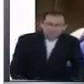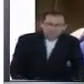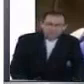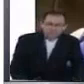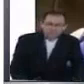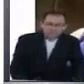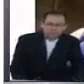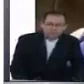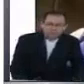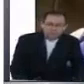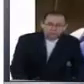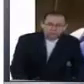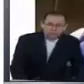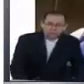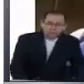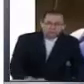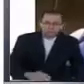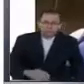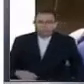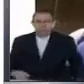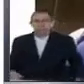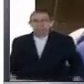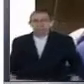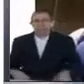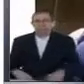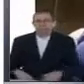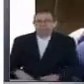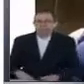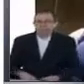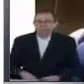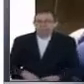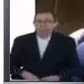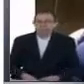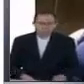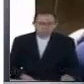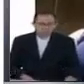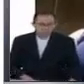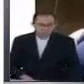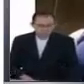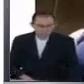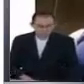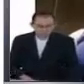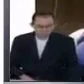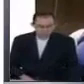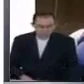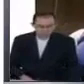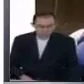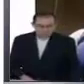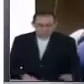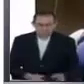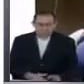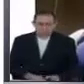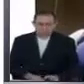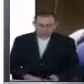Estamos recalcando eso. Sí, pero tú sabes que todos estamos todos de acuerdo a la palabra de